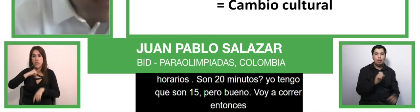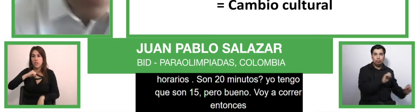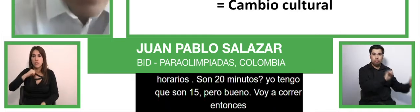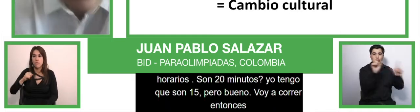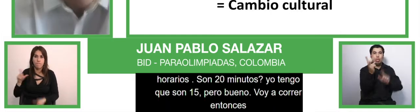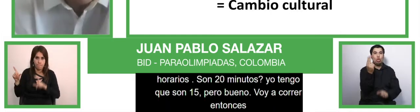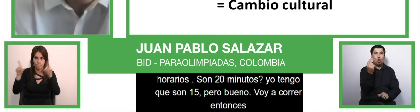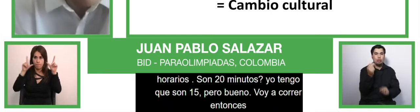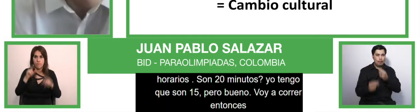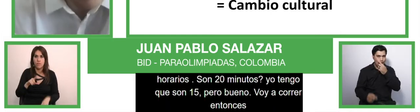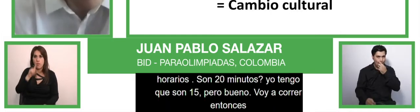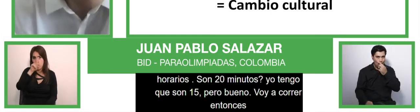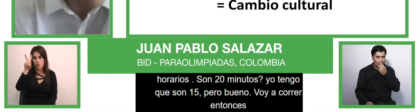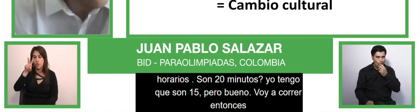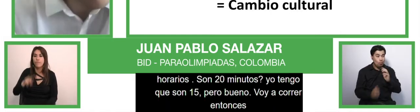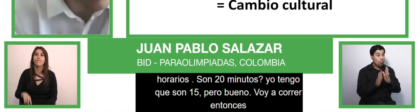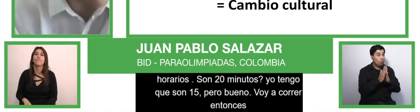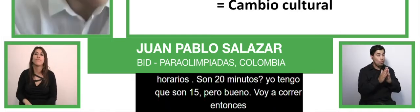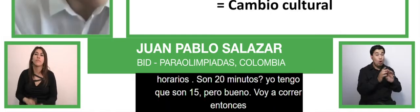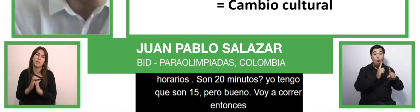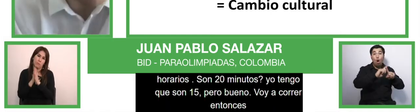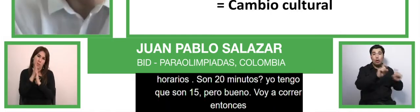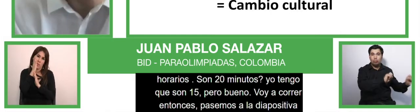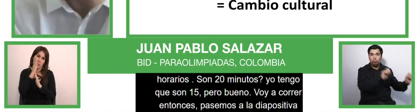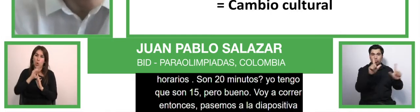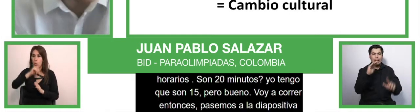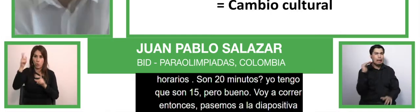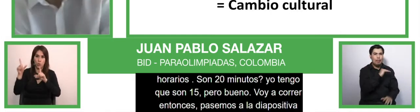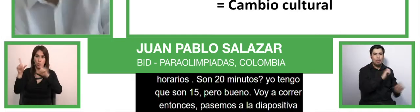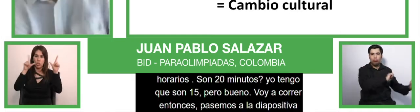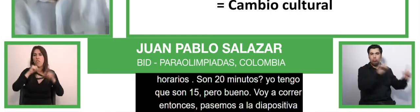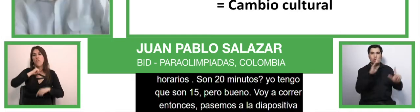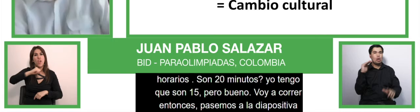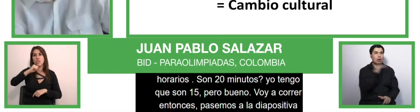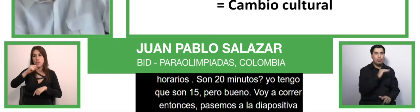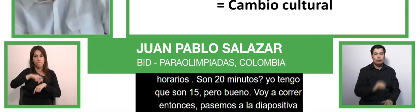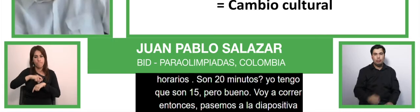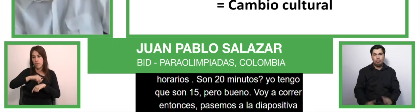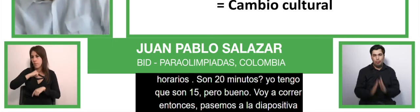por favor. Pásate dos así rápido. Sí, entonces...